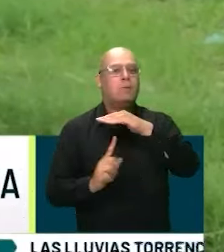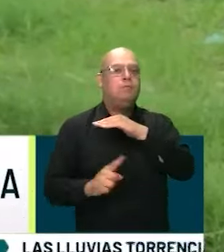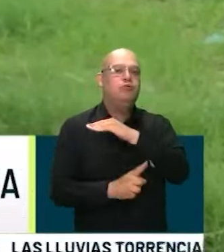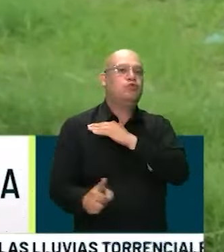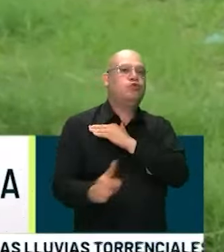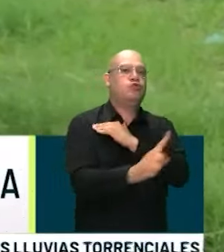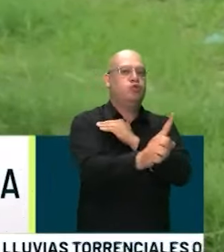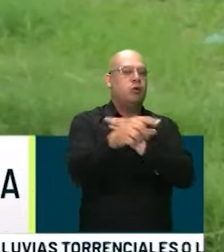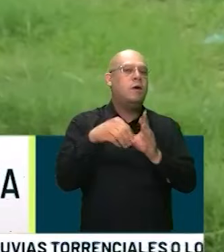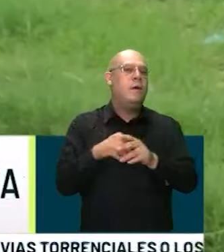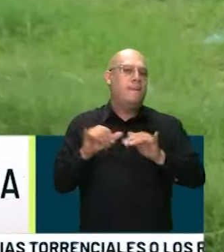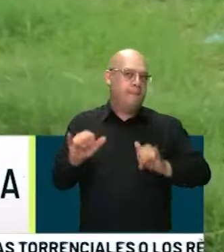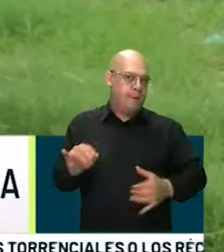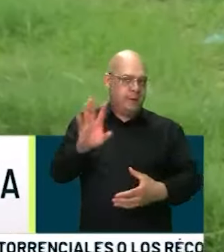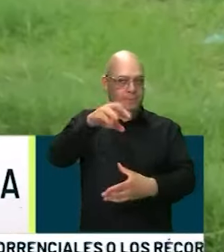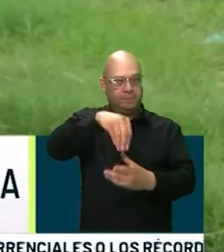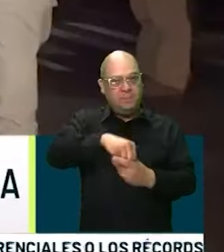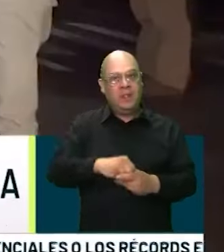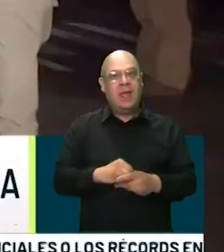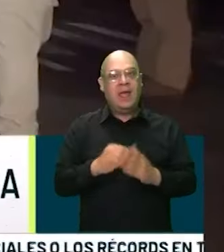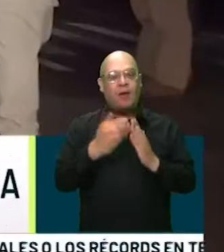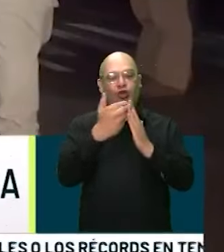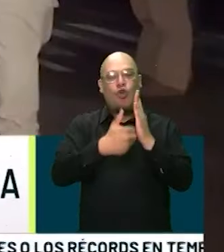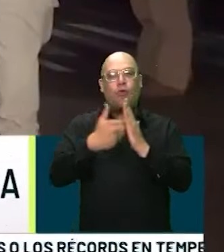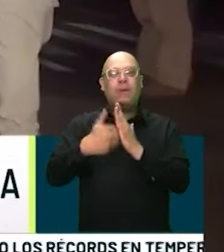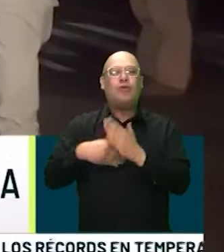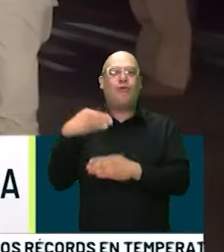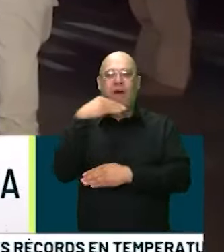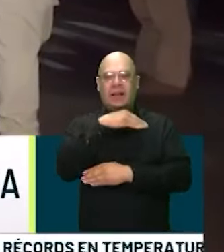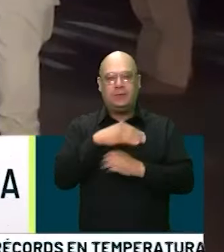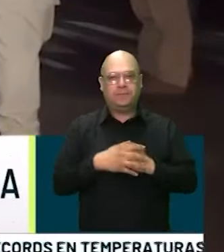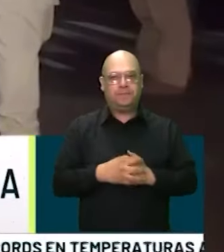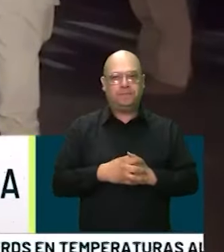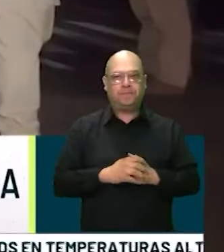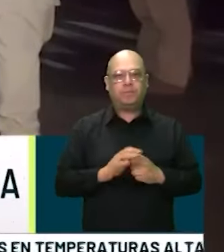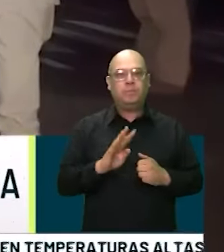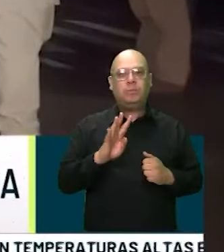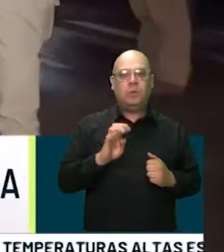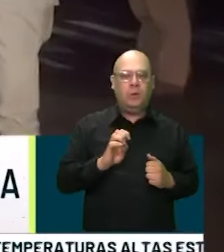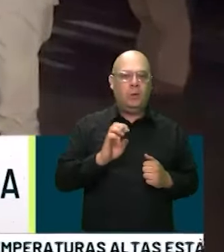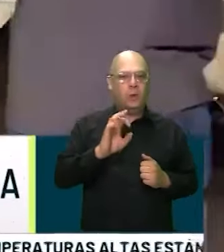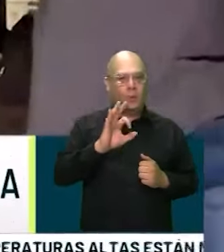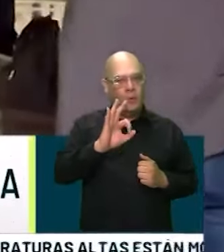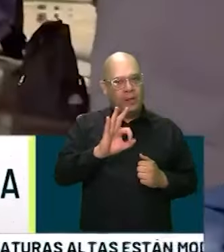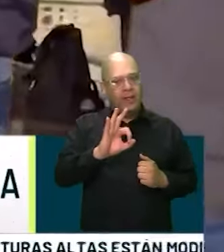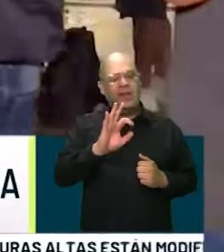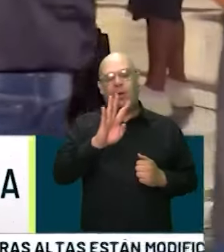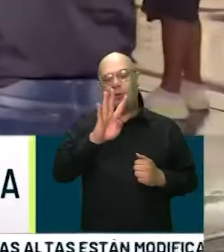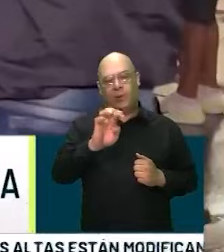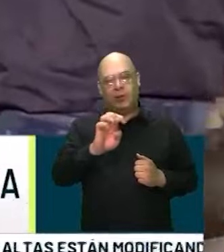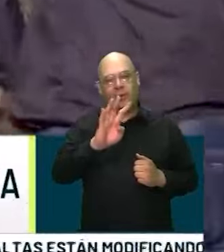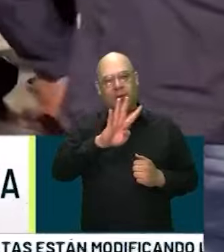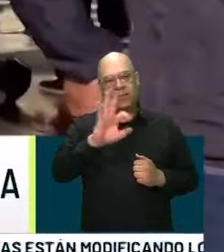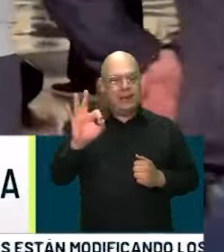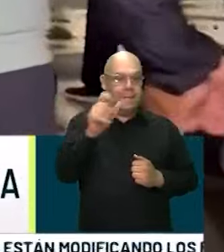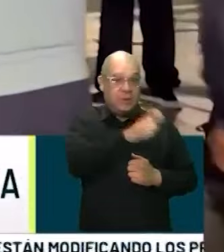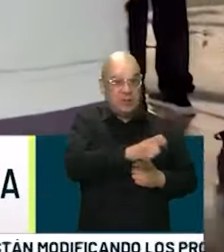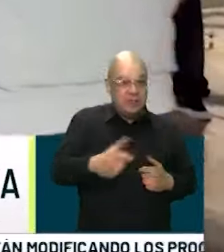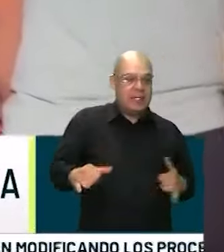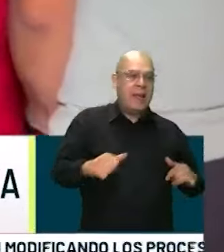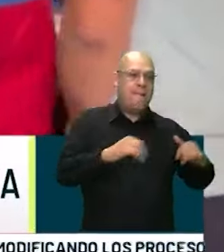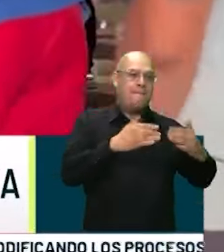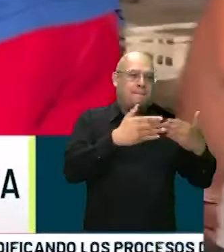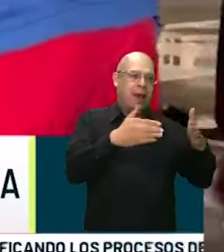y llegando con documentos falsos 943 personas han sido repatriadas desde Panamá de las cuales